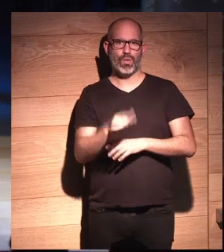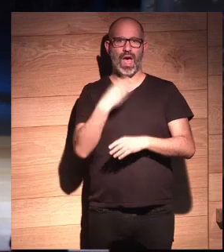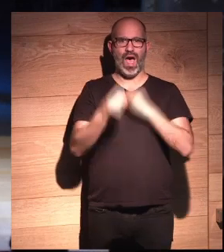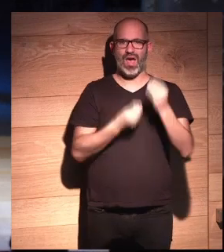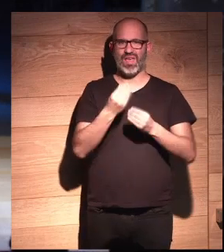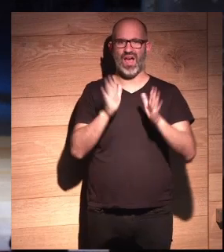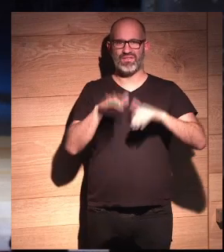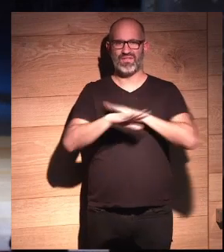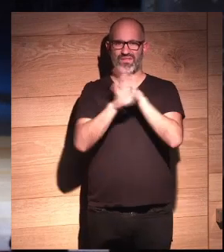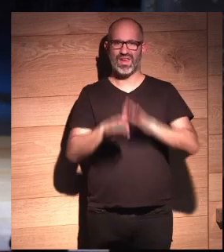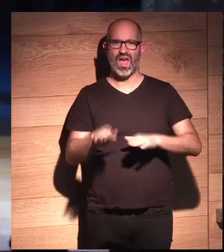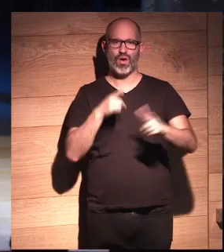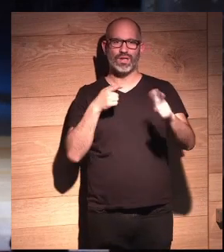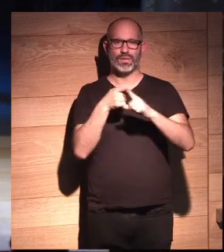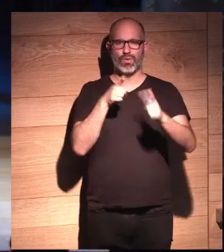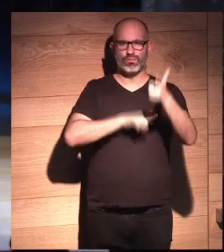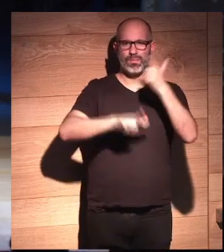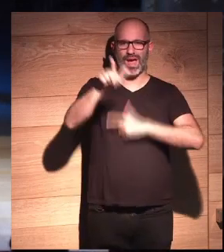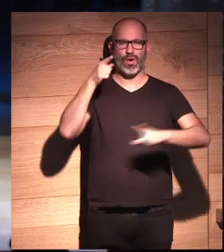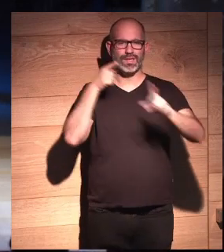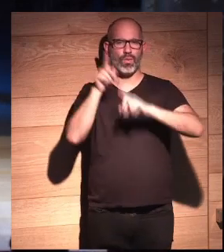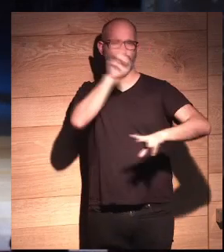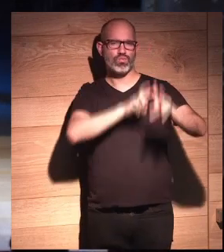viaje que está lleno de una